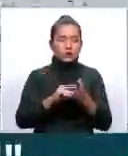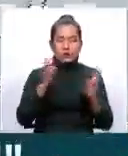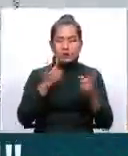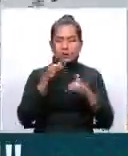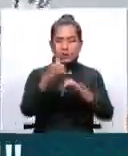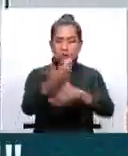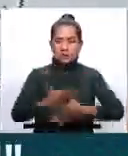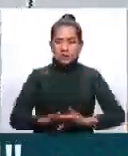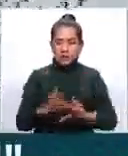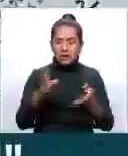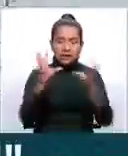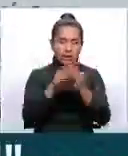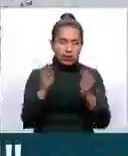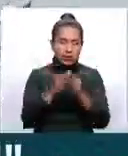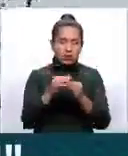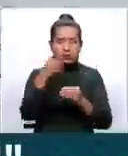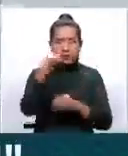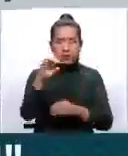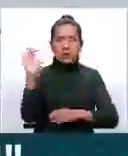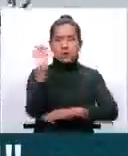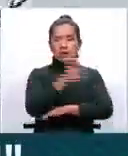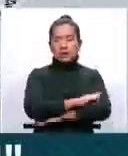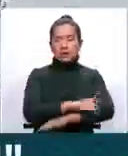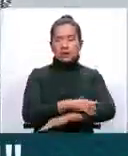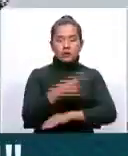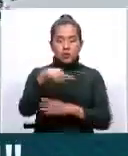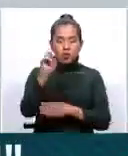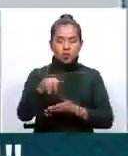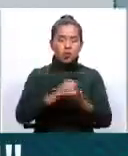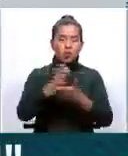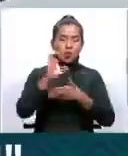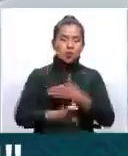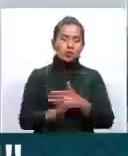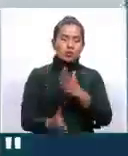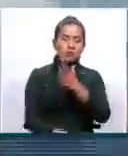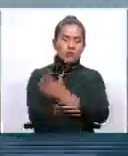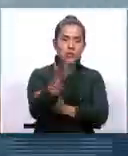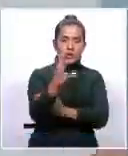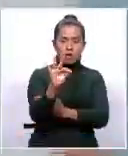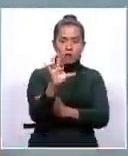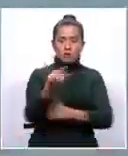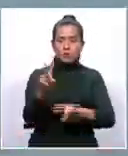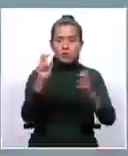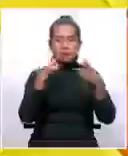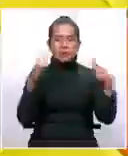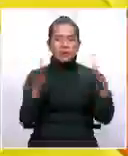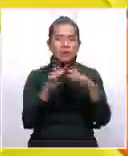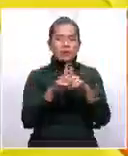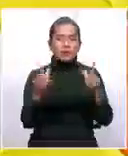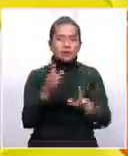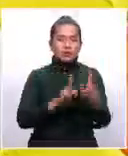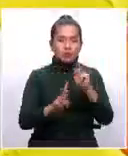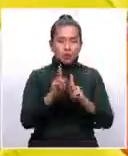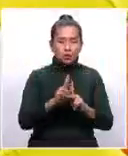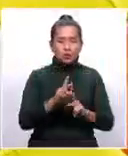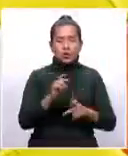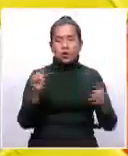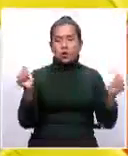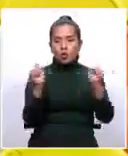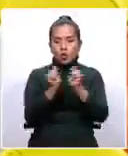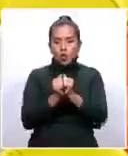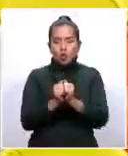reunión para el día 1 de octubre a las 9 de la mañana en la Casa Grande del Pueblo, con